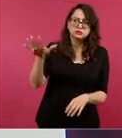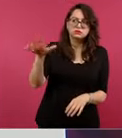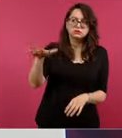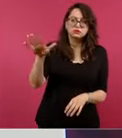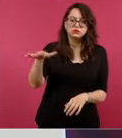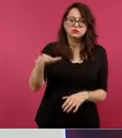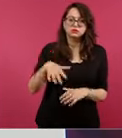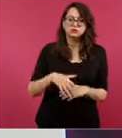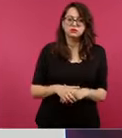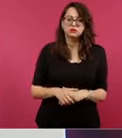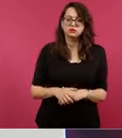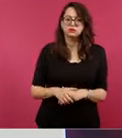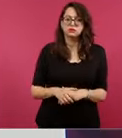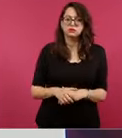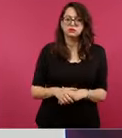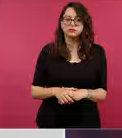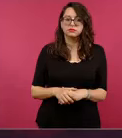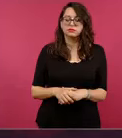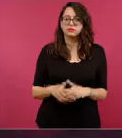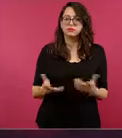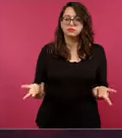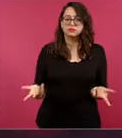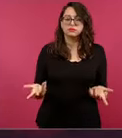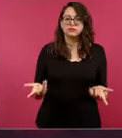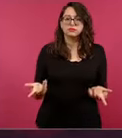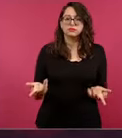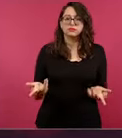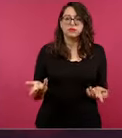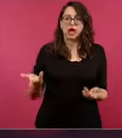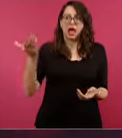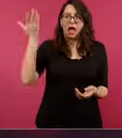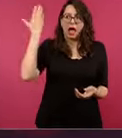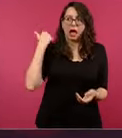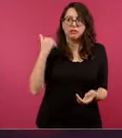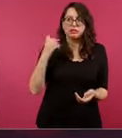de que ayudar a los pobres es populismo,